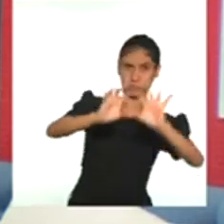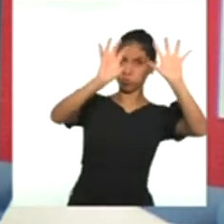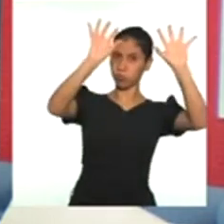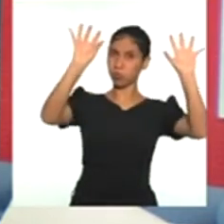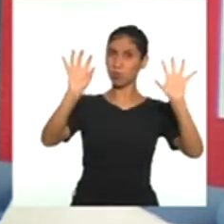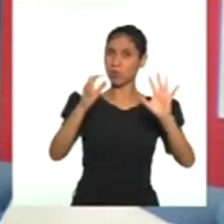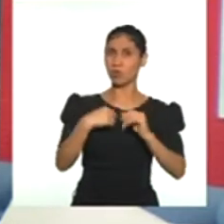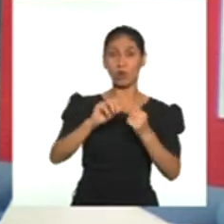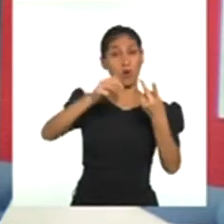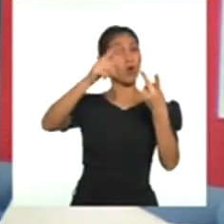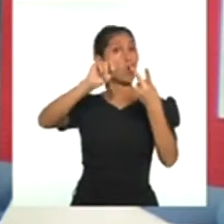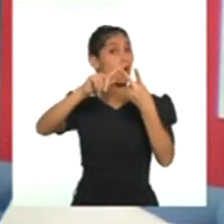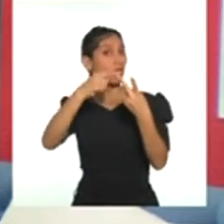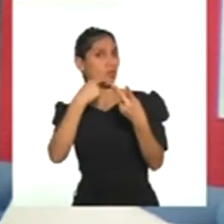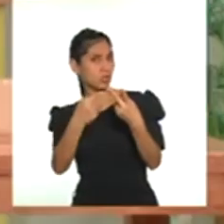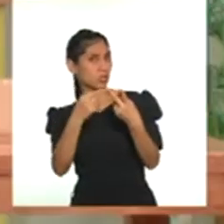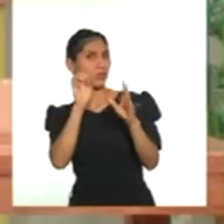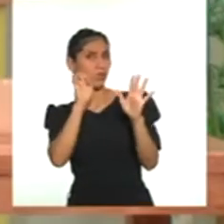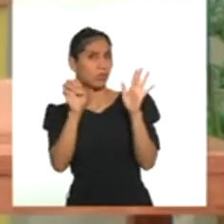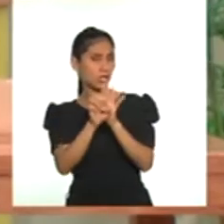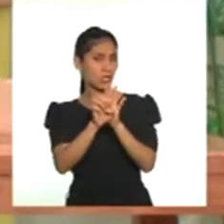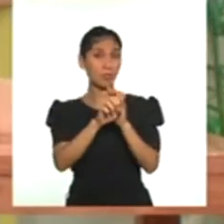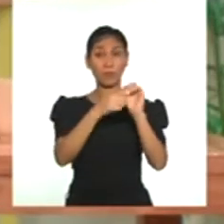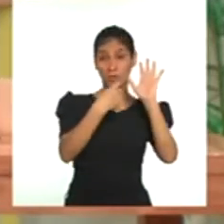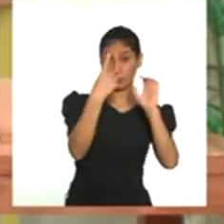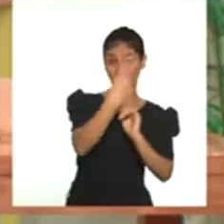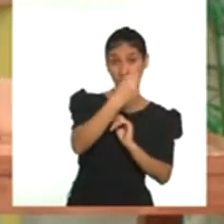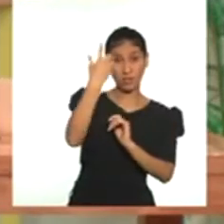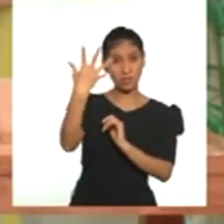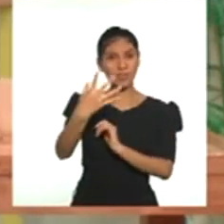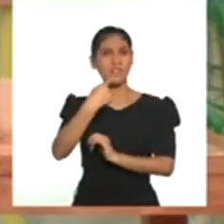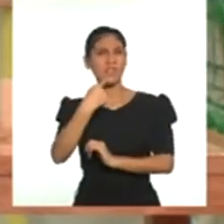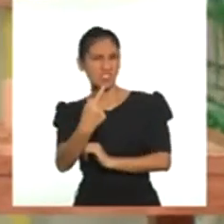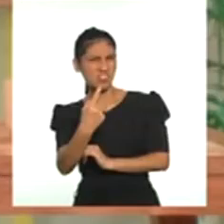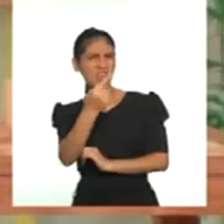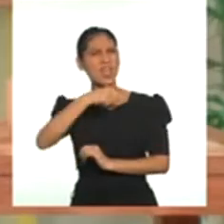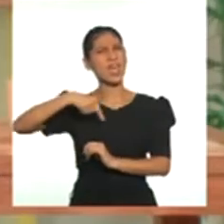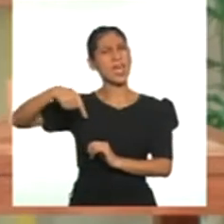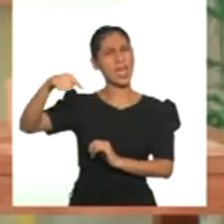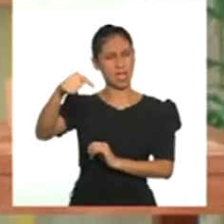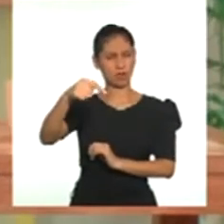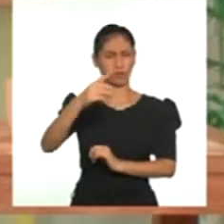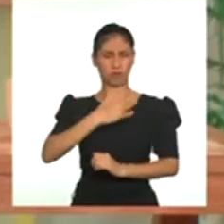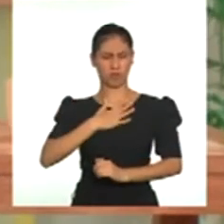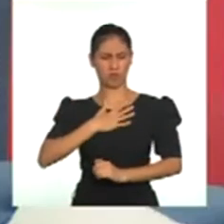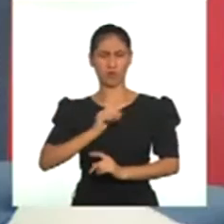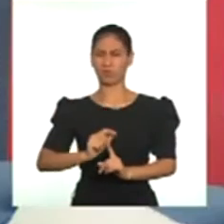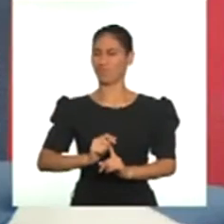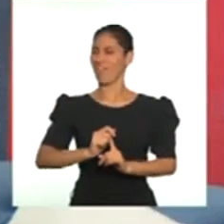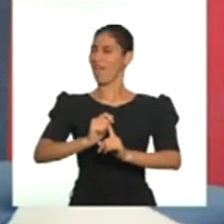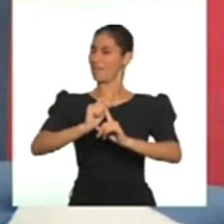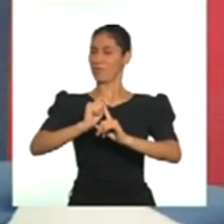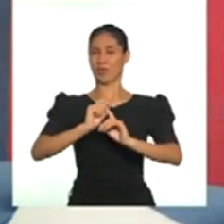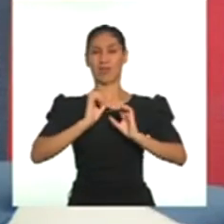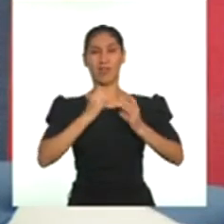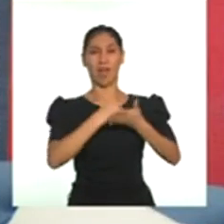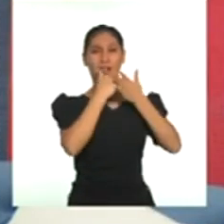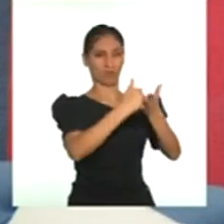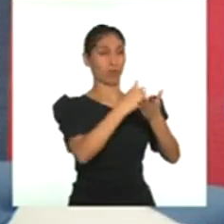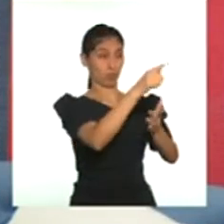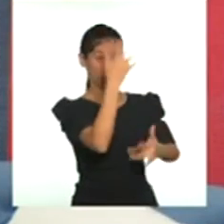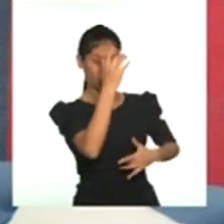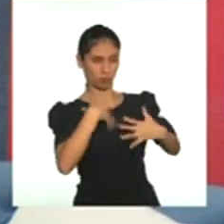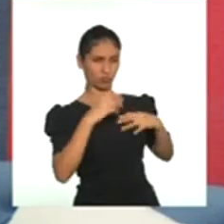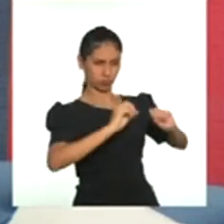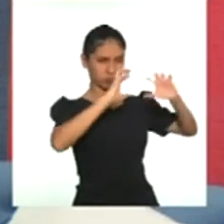les viene por herencia de sus antepasados. 15 de los 30 dicen que curan porque tienen un don especial. Y los últimos tres de los